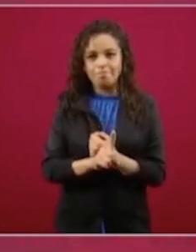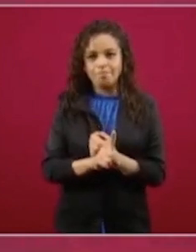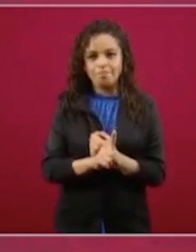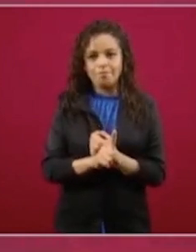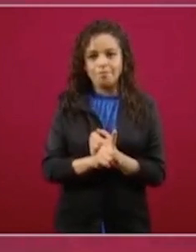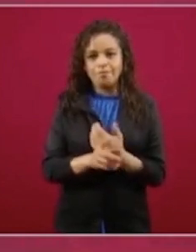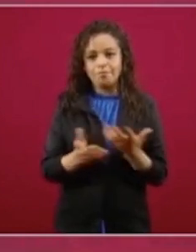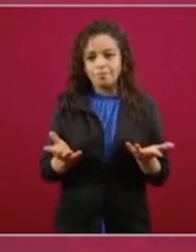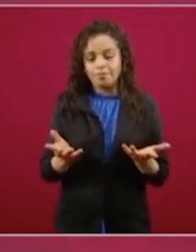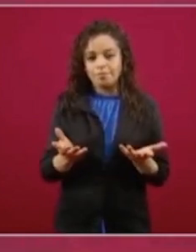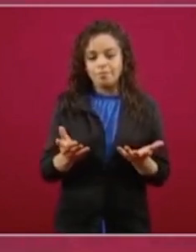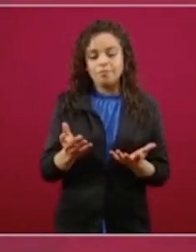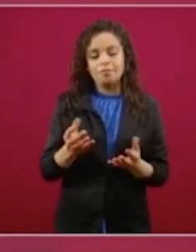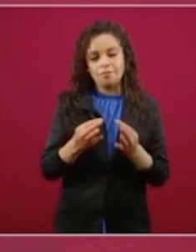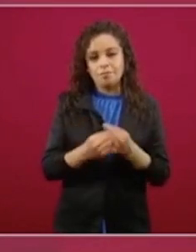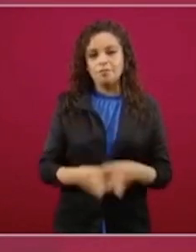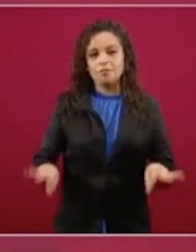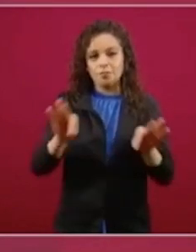las luchas